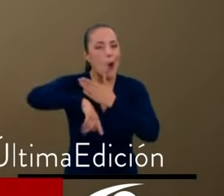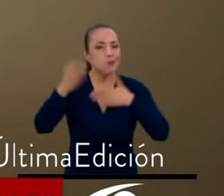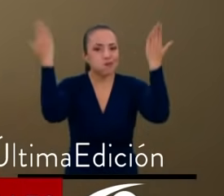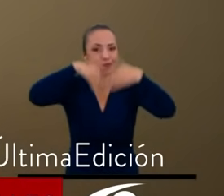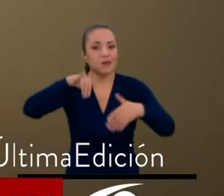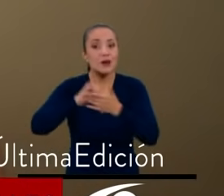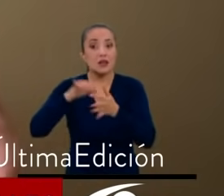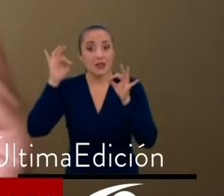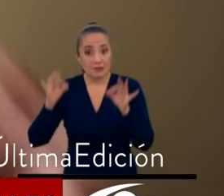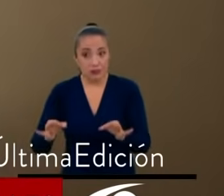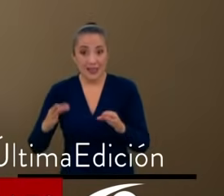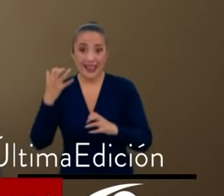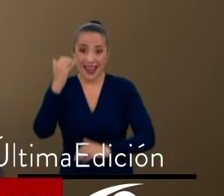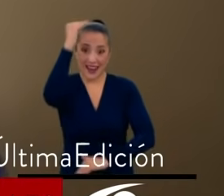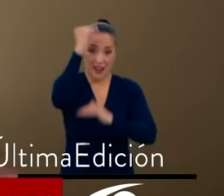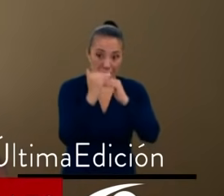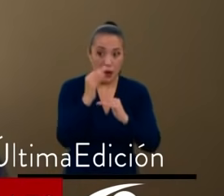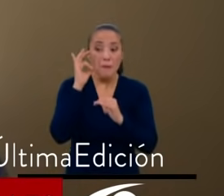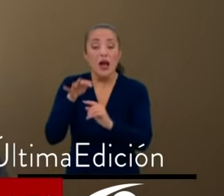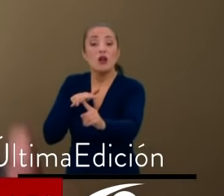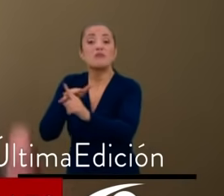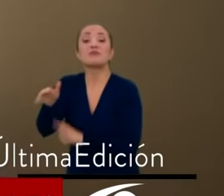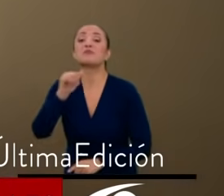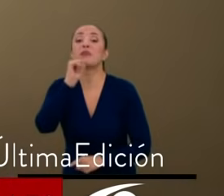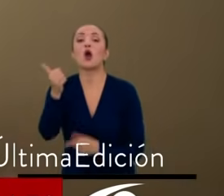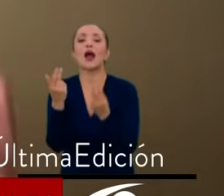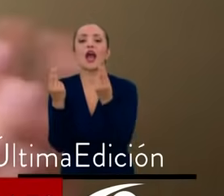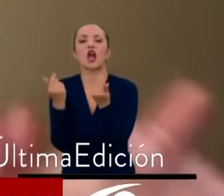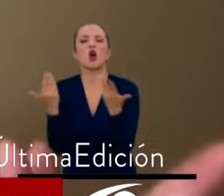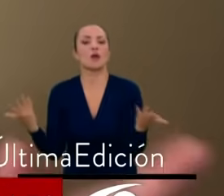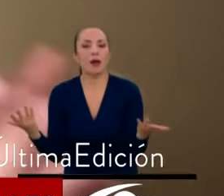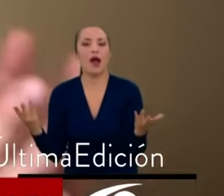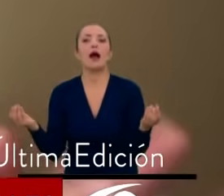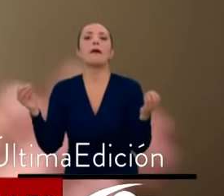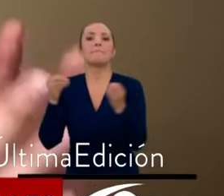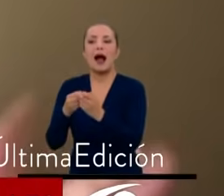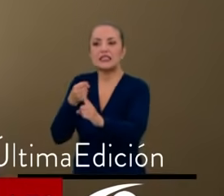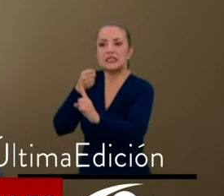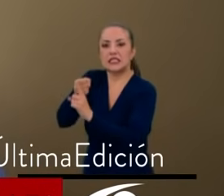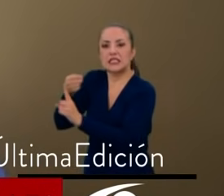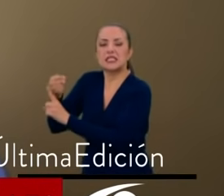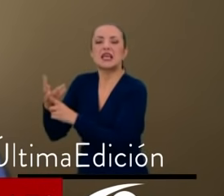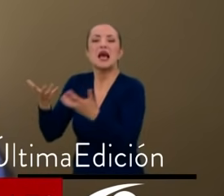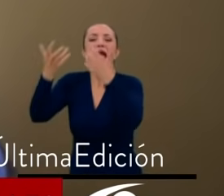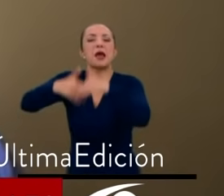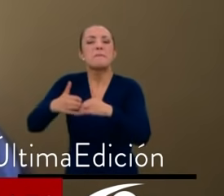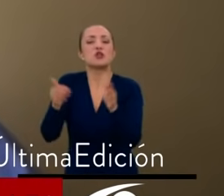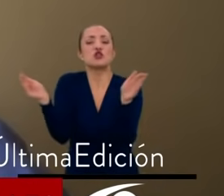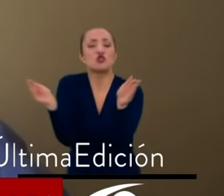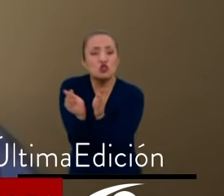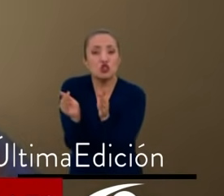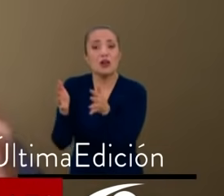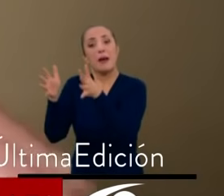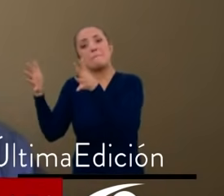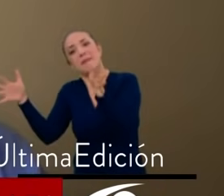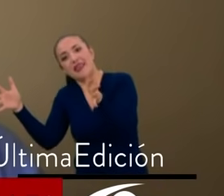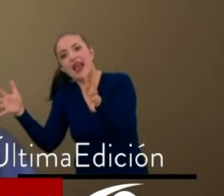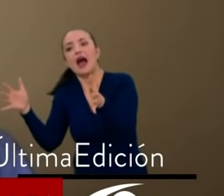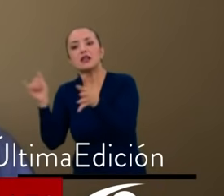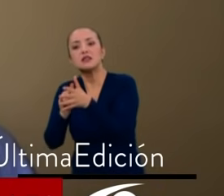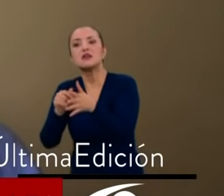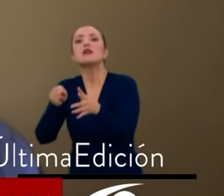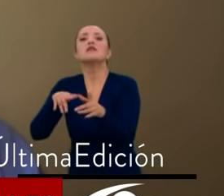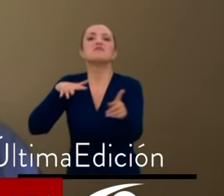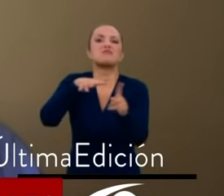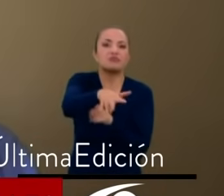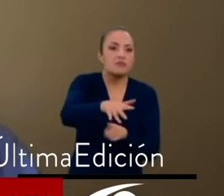el efecto económico real será el de generarle más presión a las pequeñas y medianas empresas, producir más